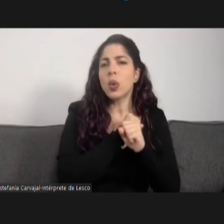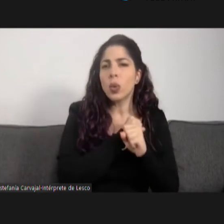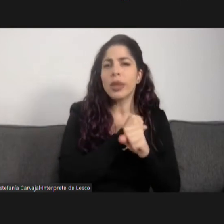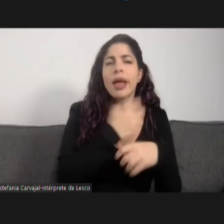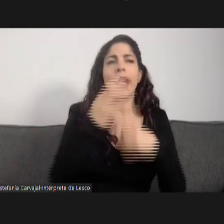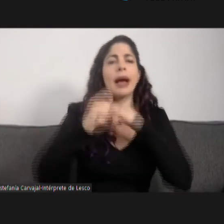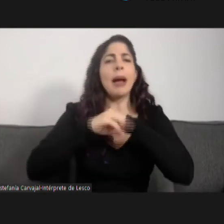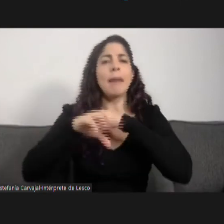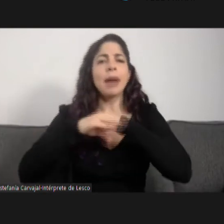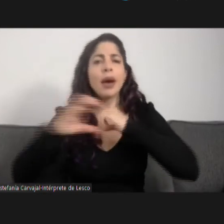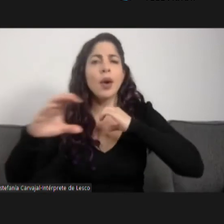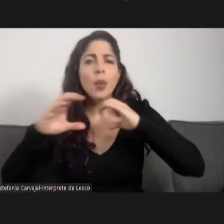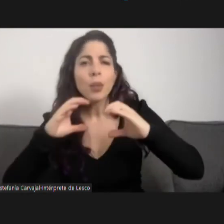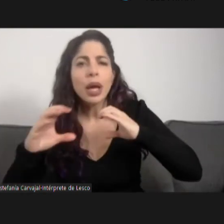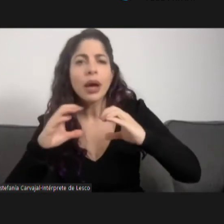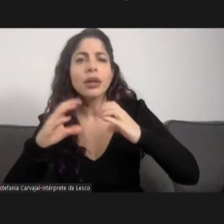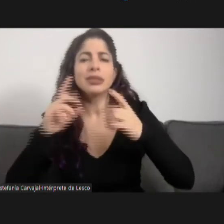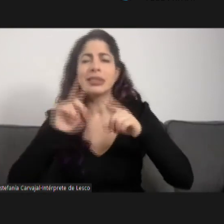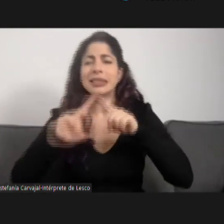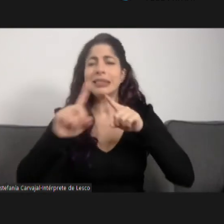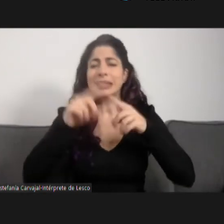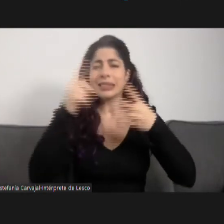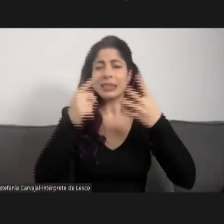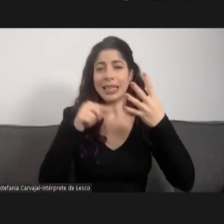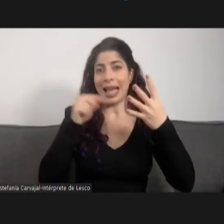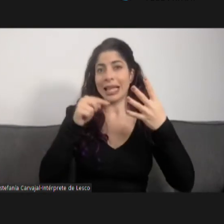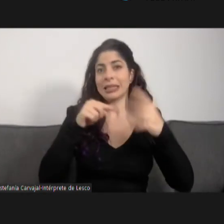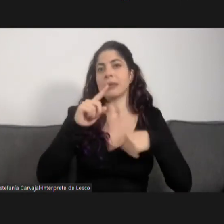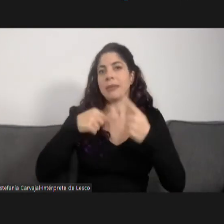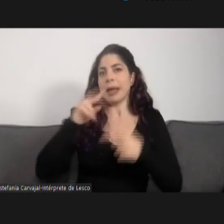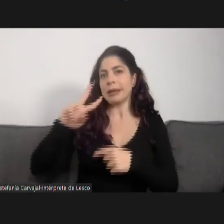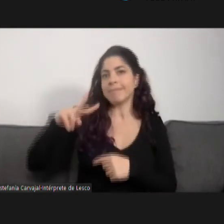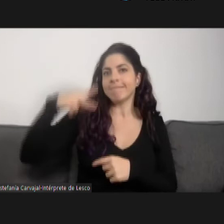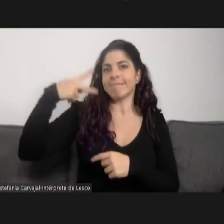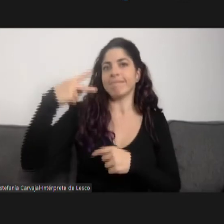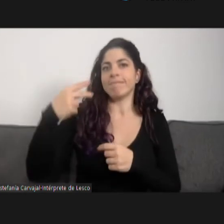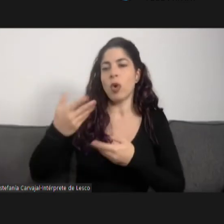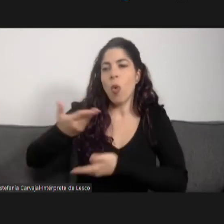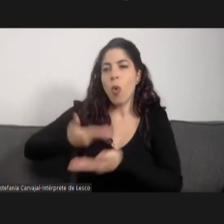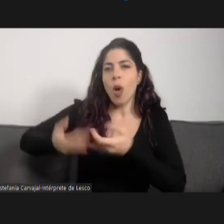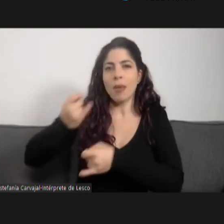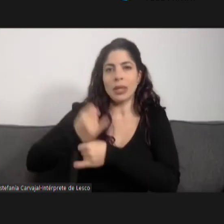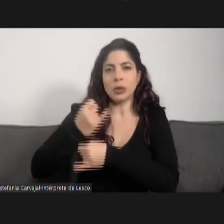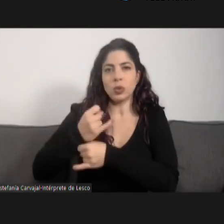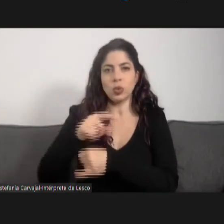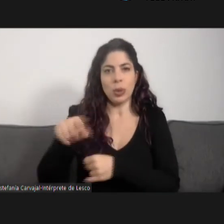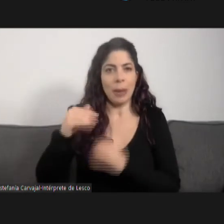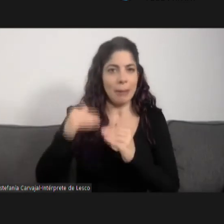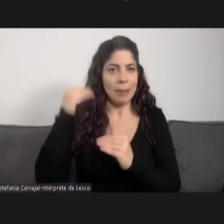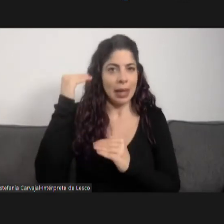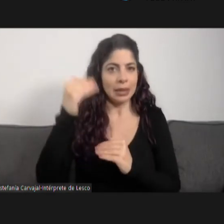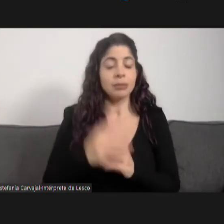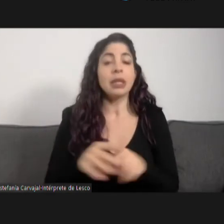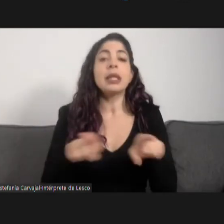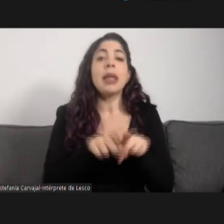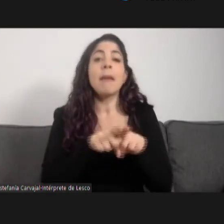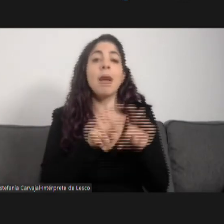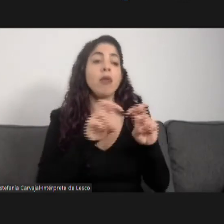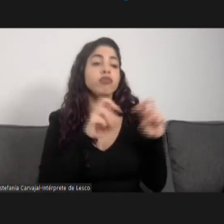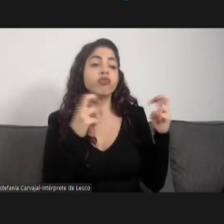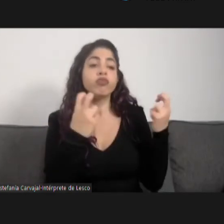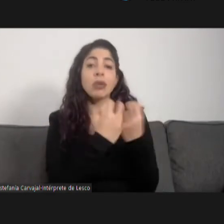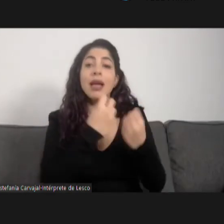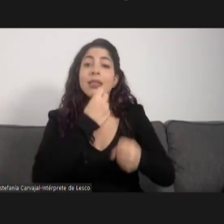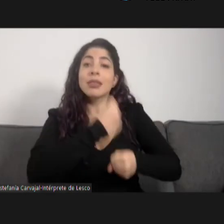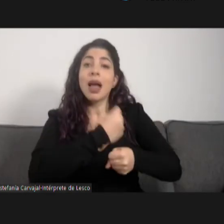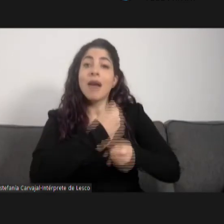de comunicación local, y esto se estará reforzando también con las diferentes instituciones. Vamos a ampliar las mesas de trabajo con